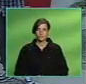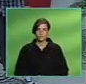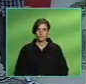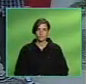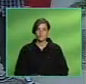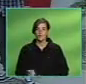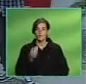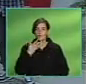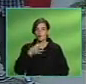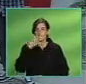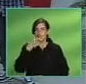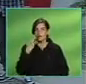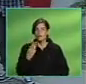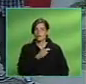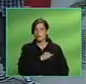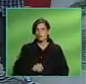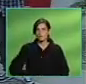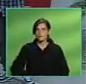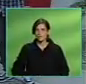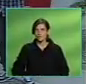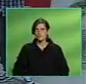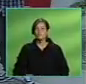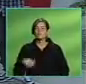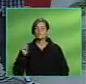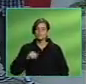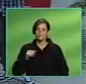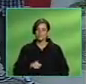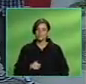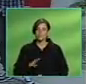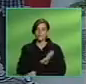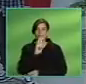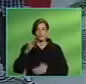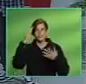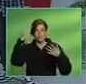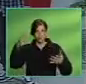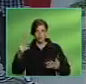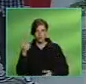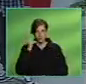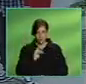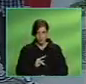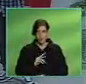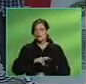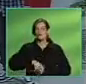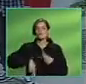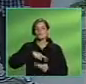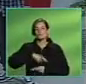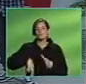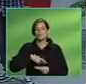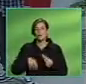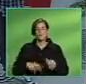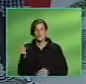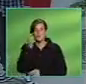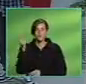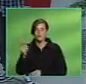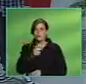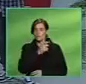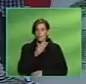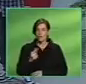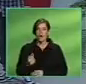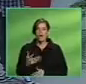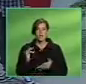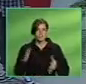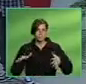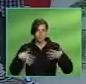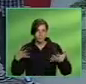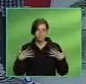Buenas tardes, presidente. Aquí desde Cabima, un saludo bolivariano y revolucionario de este pueblo que con gran alegría